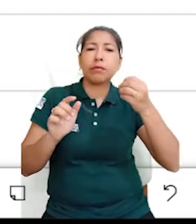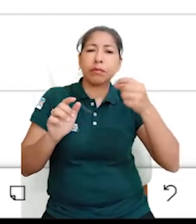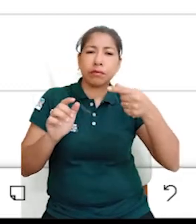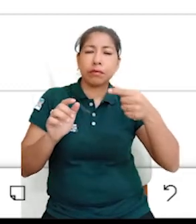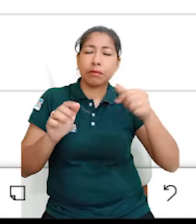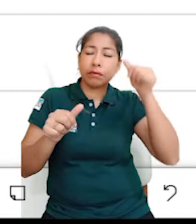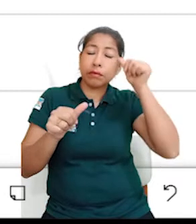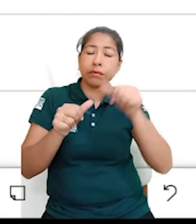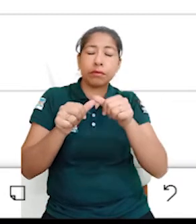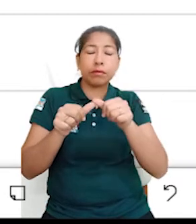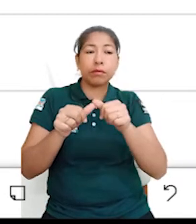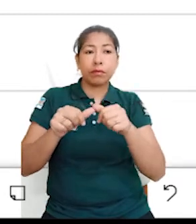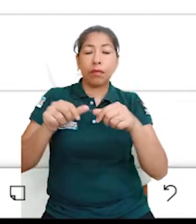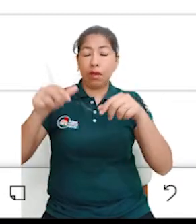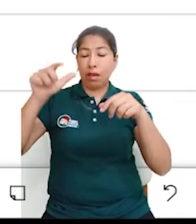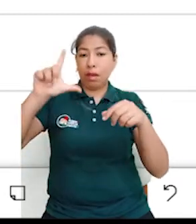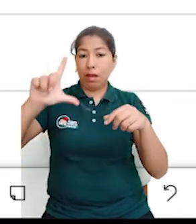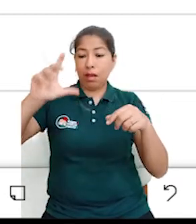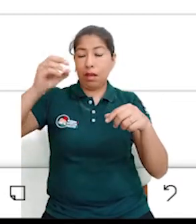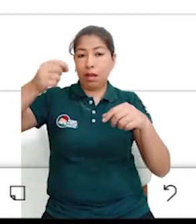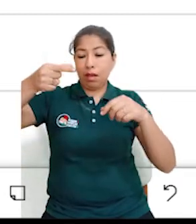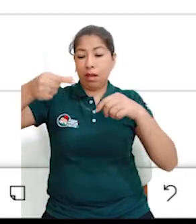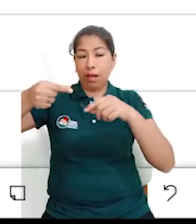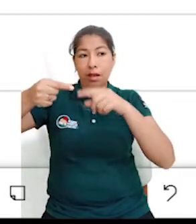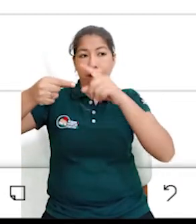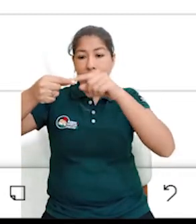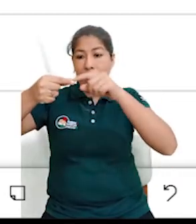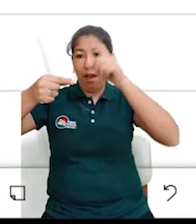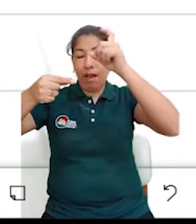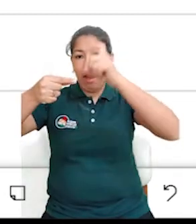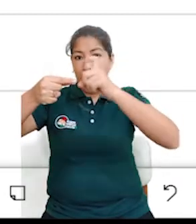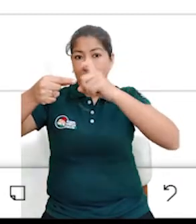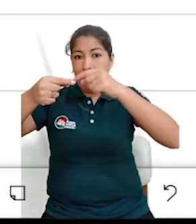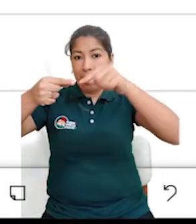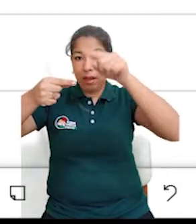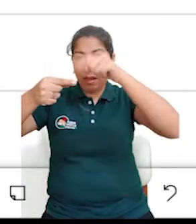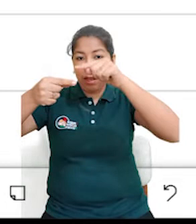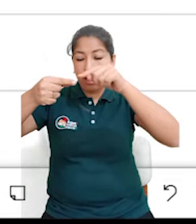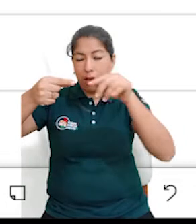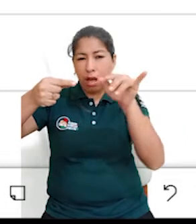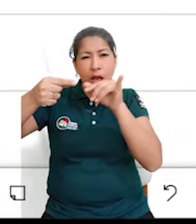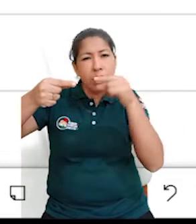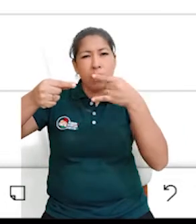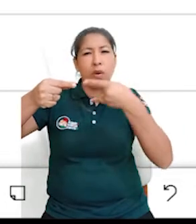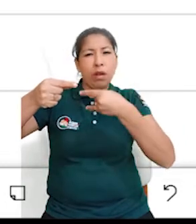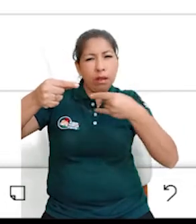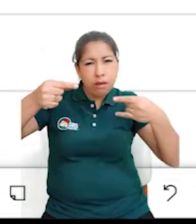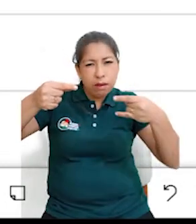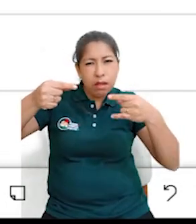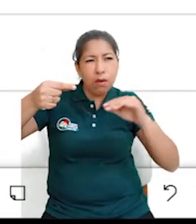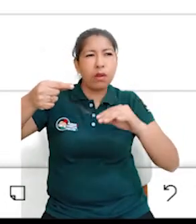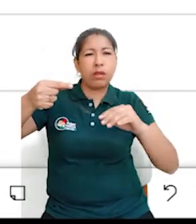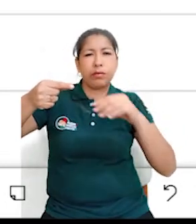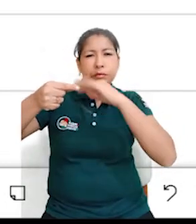el argumento x es igual a la base elevada al exponente y. Identificamos esos